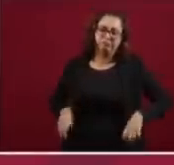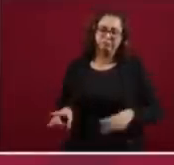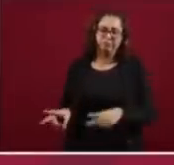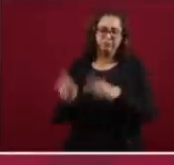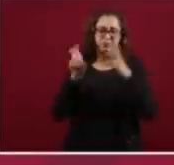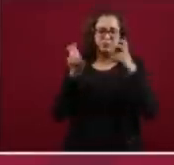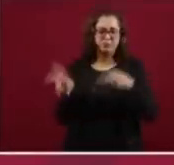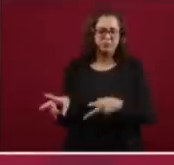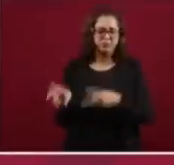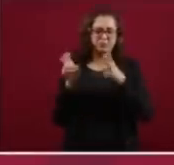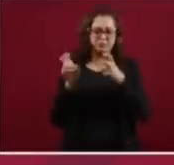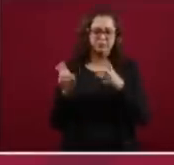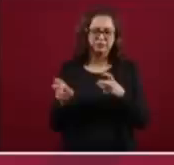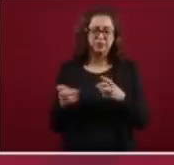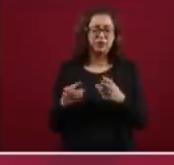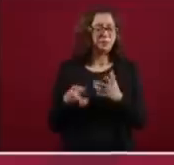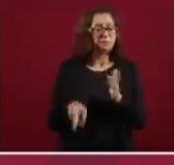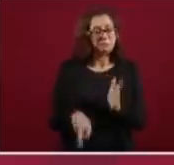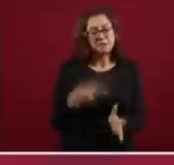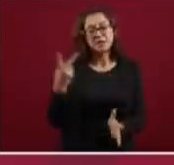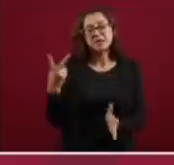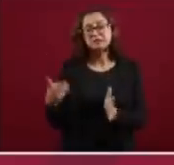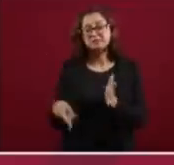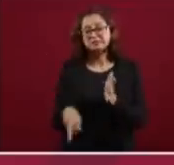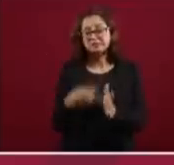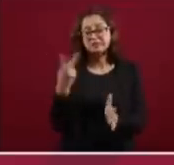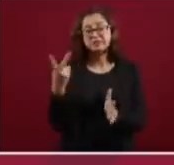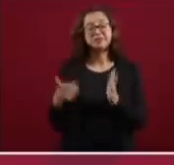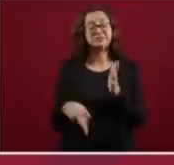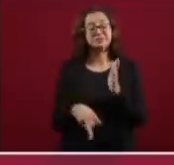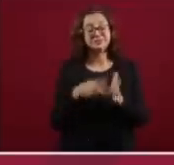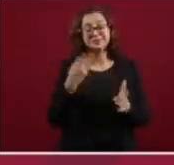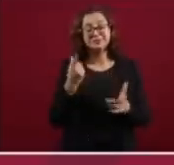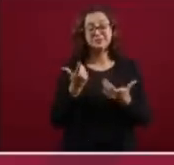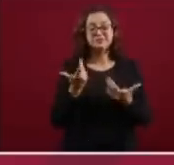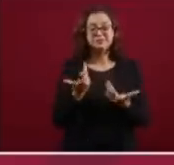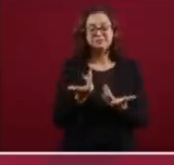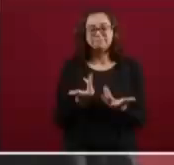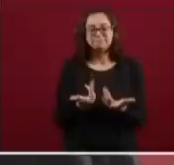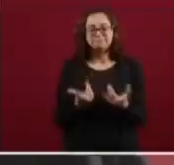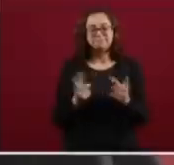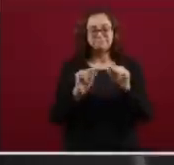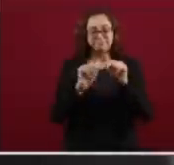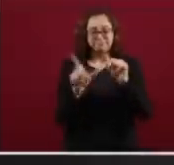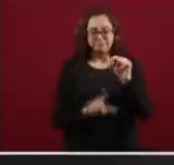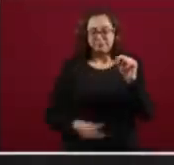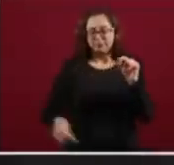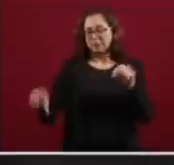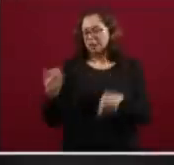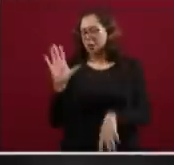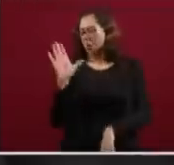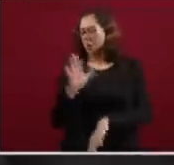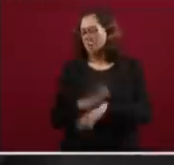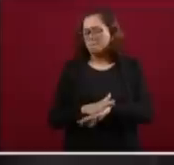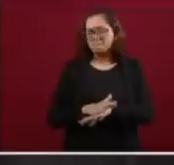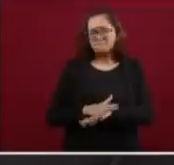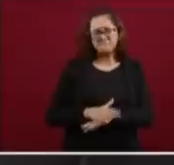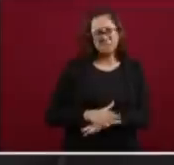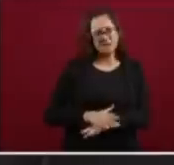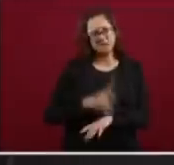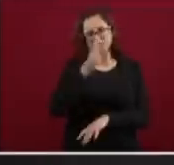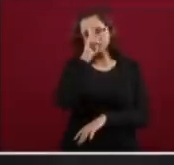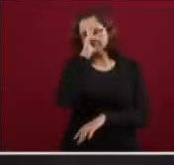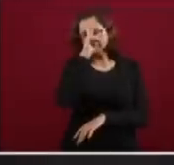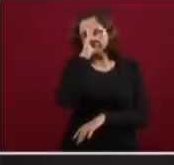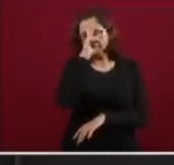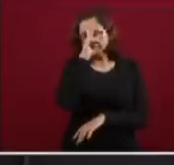y así se llevó a cabo en el caso de méxico el saqueo más grande que